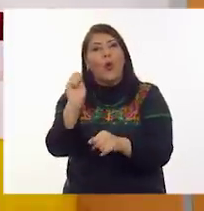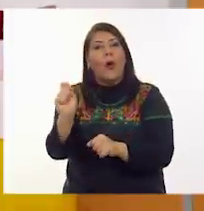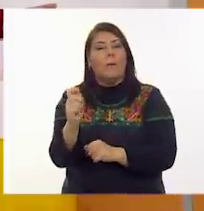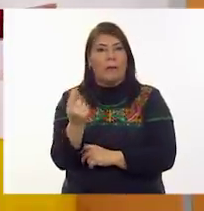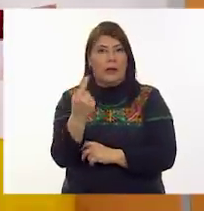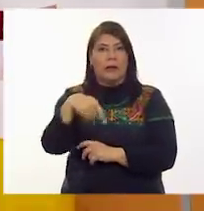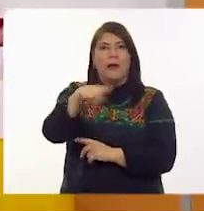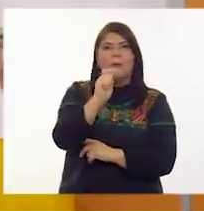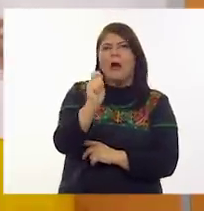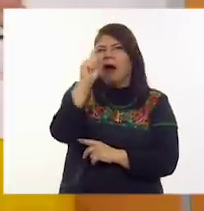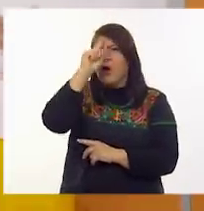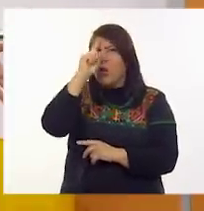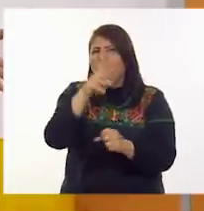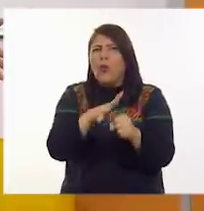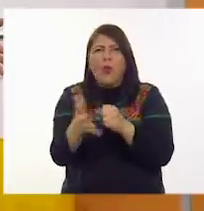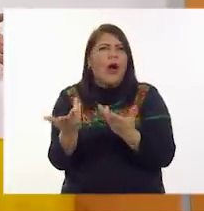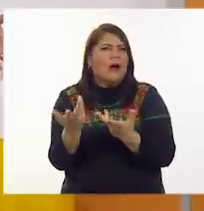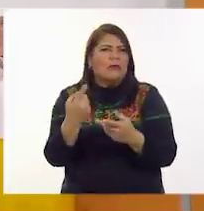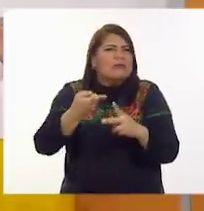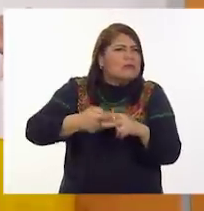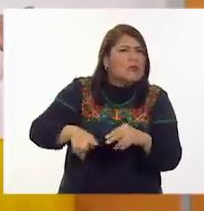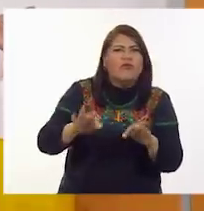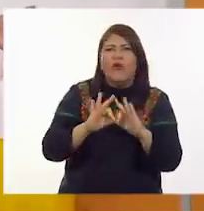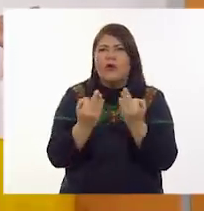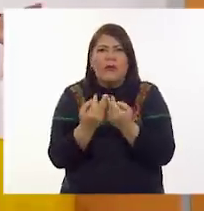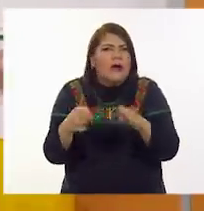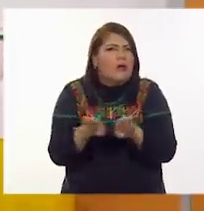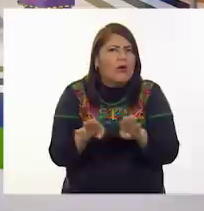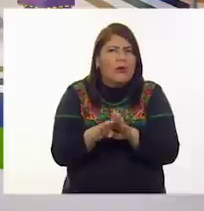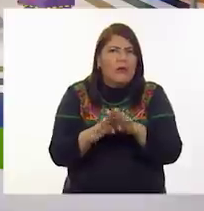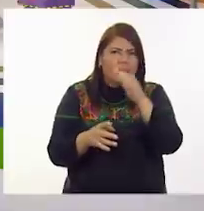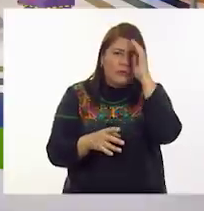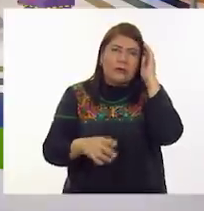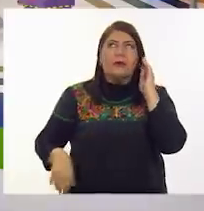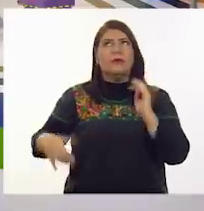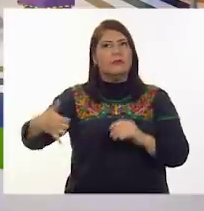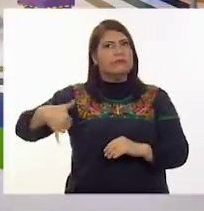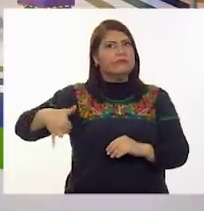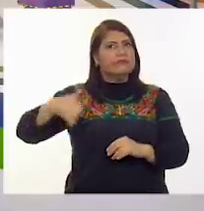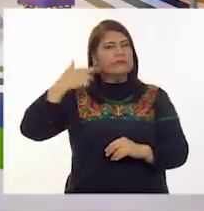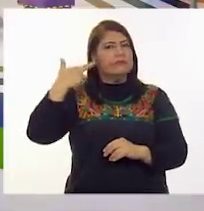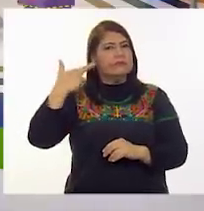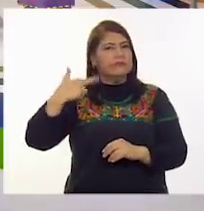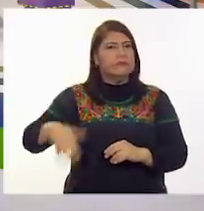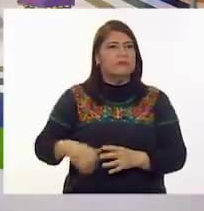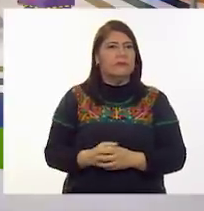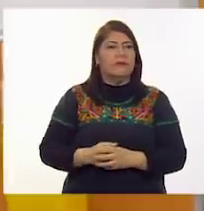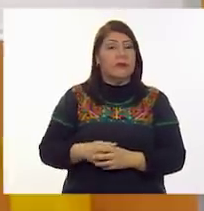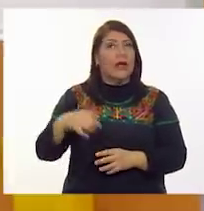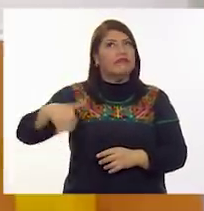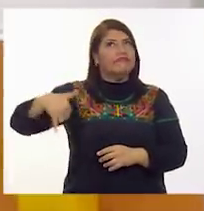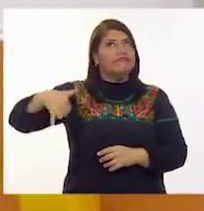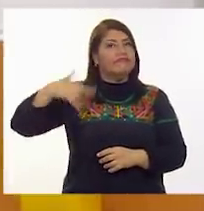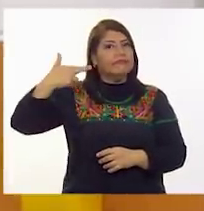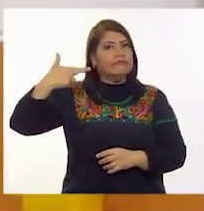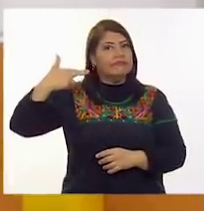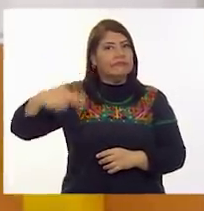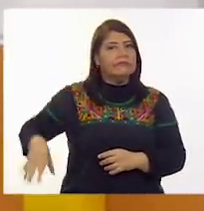sugieren que hagamos? ¿Por dónde empezamos? Oh, permítanme, hay una llamada.